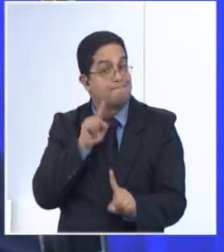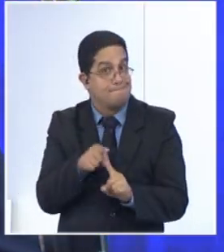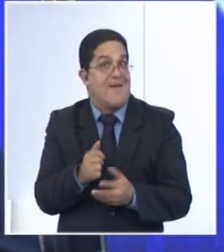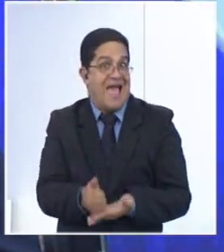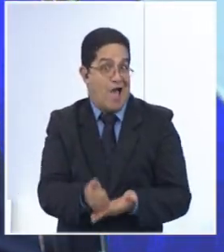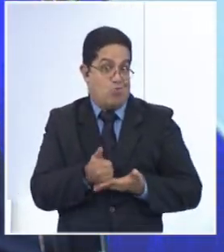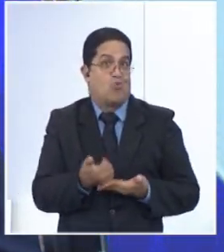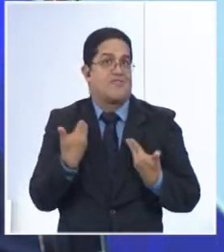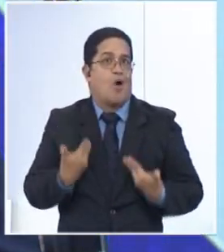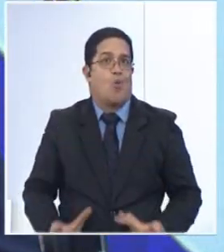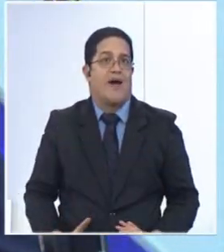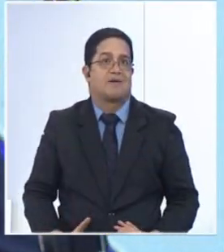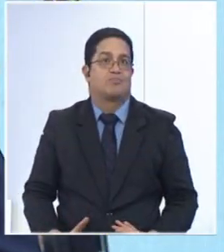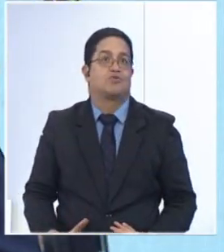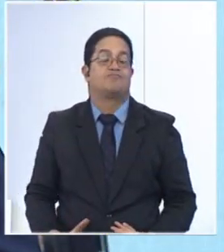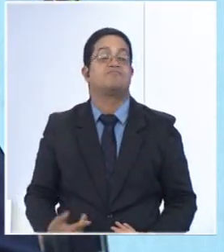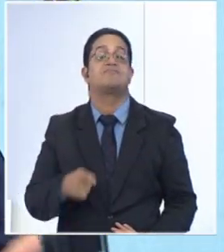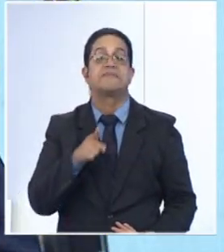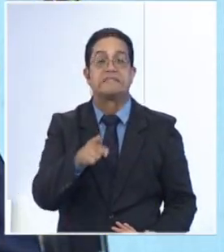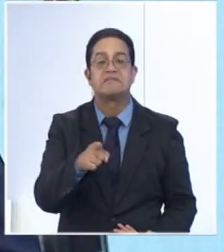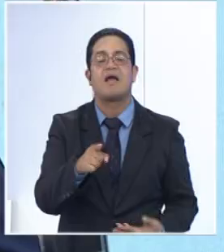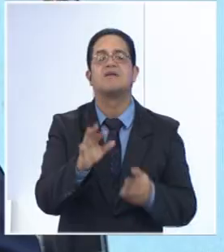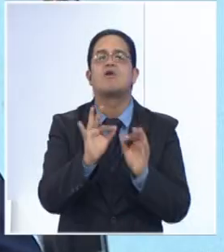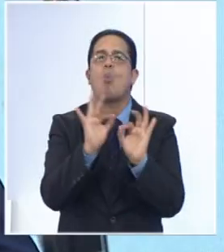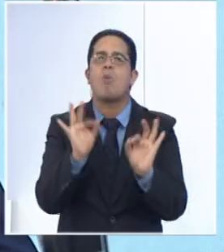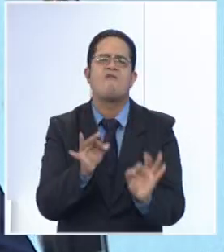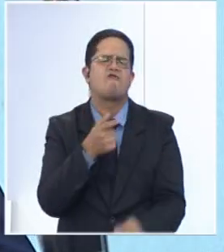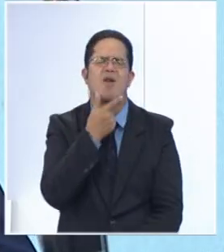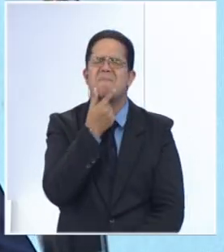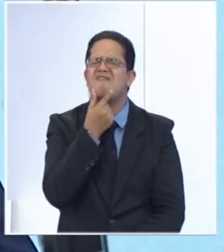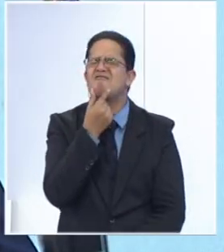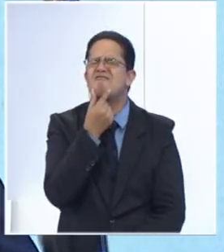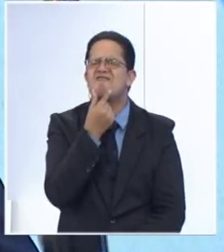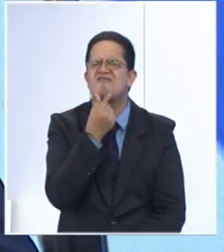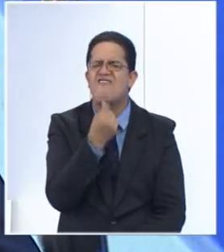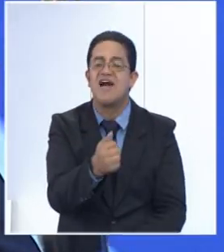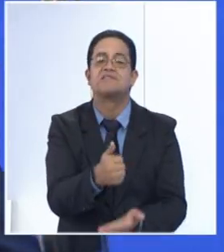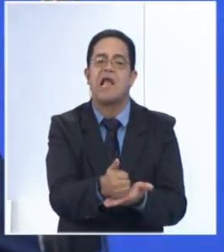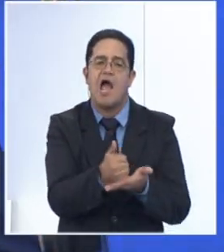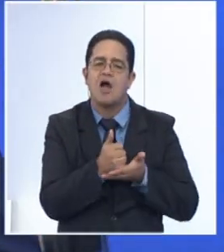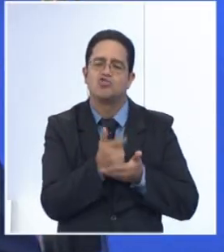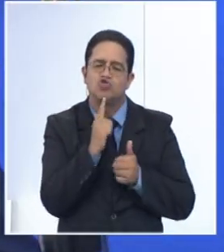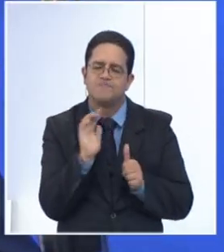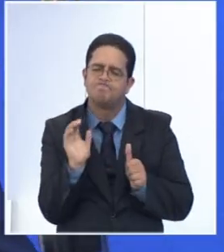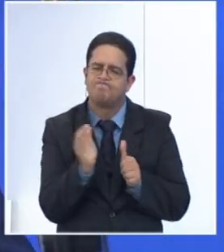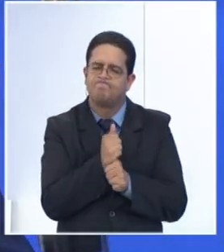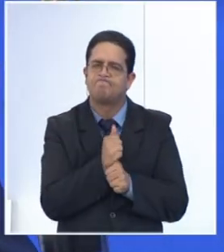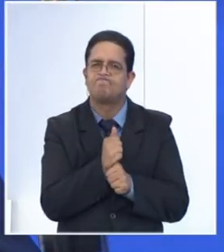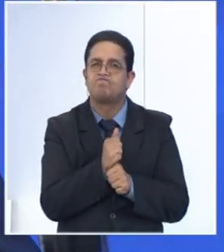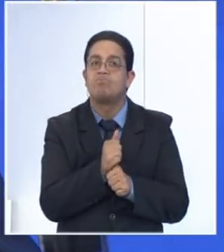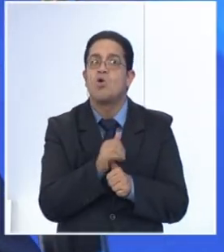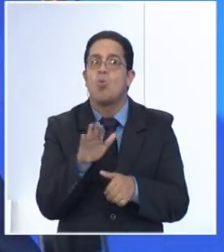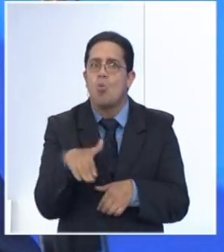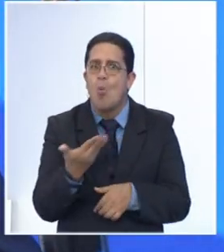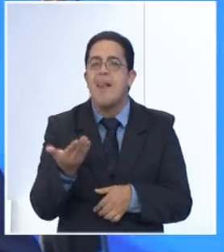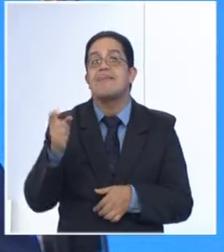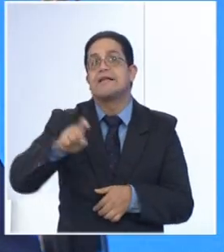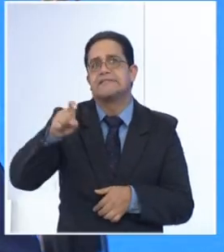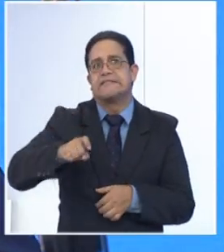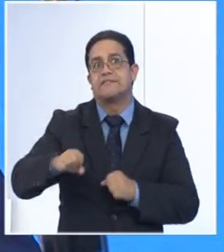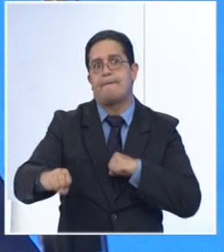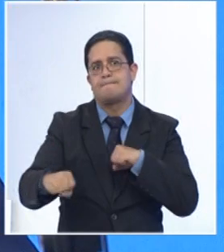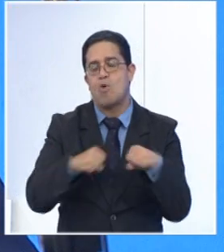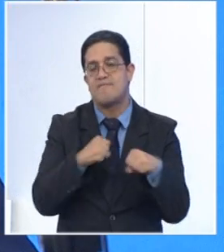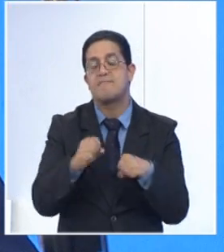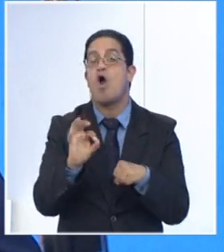Y es una manera muy sencilla que puede ayudar a identificar cuál esa articulación necesita un poco de más